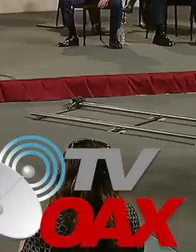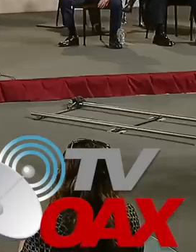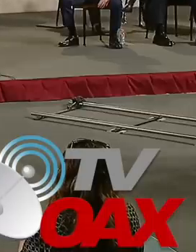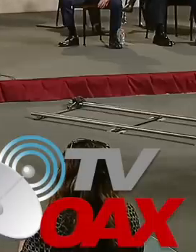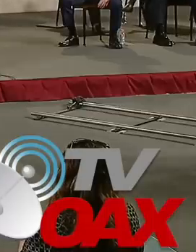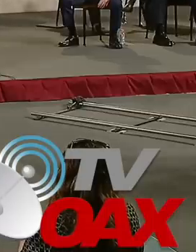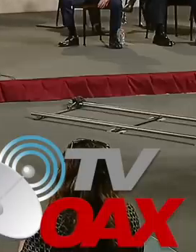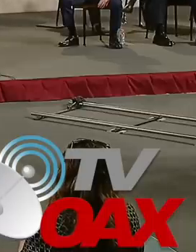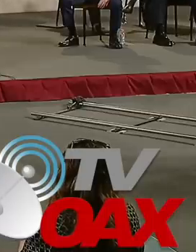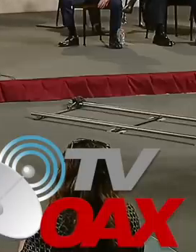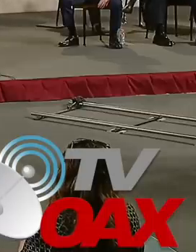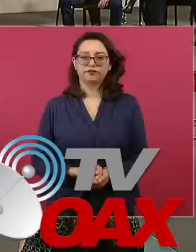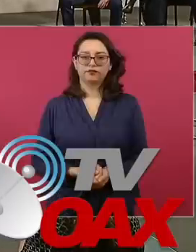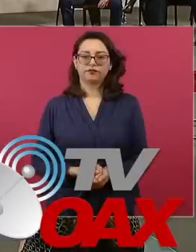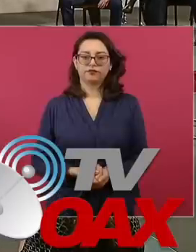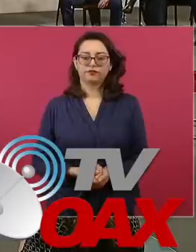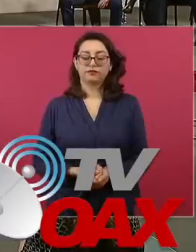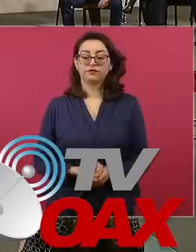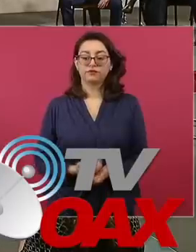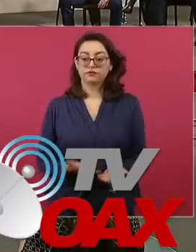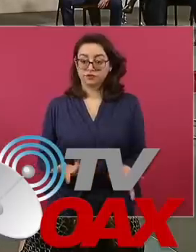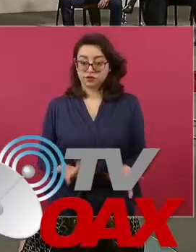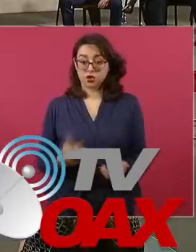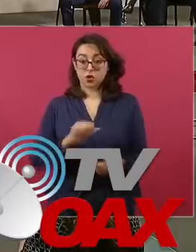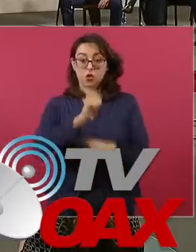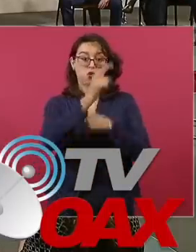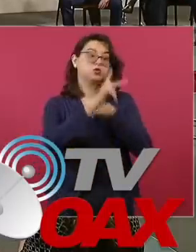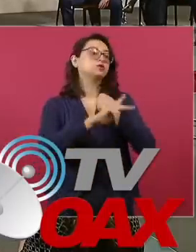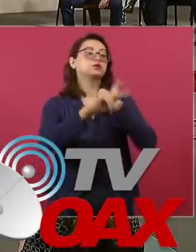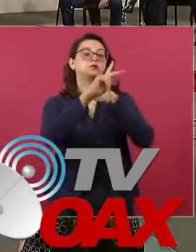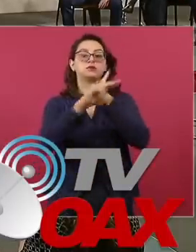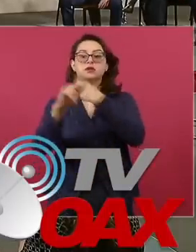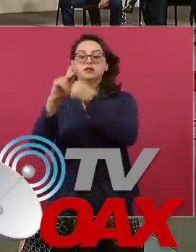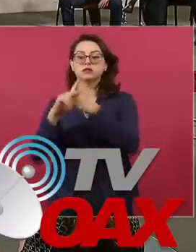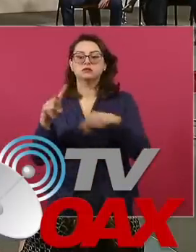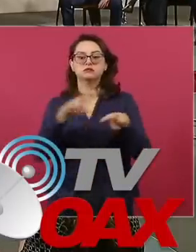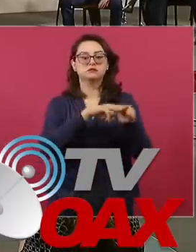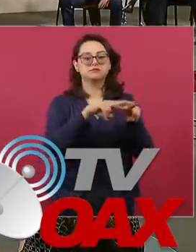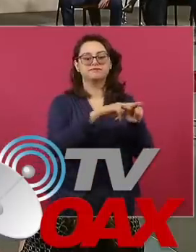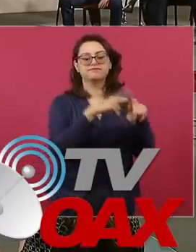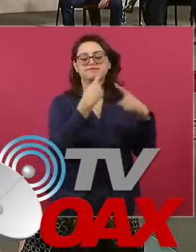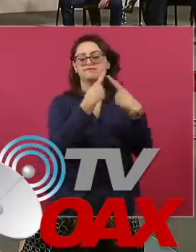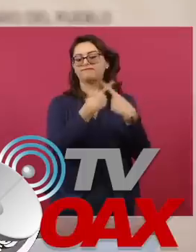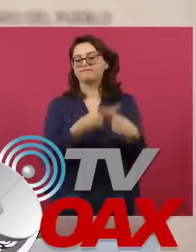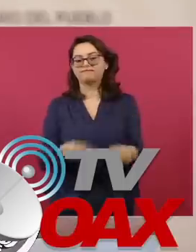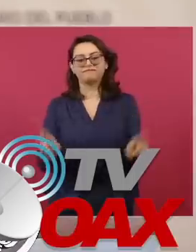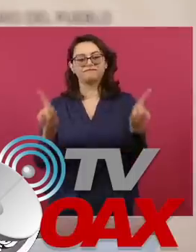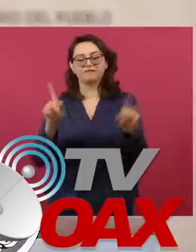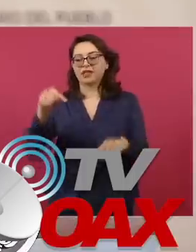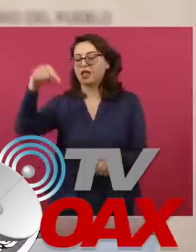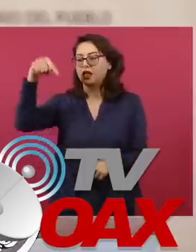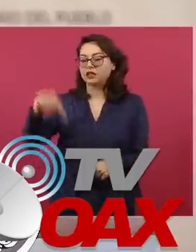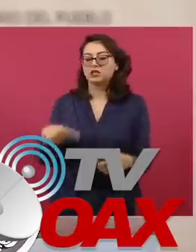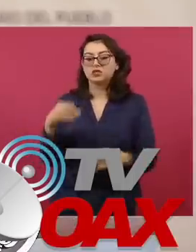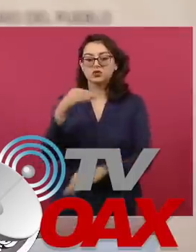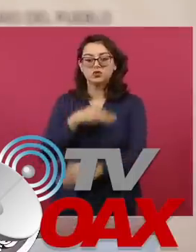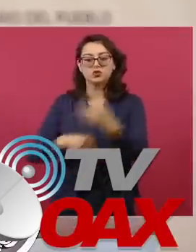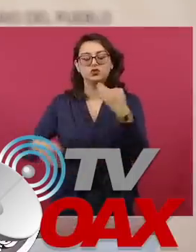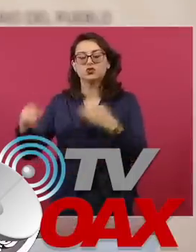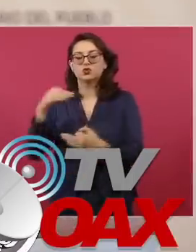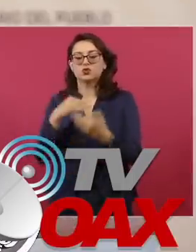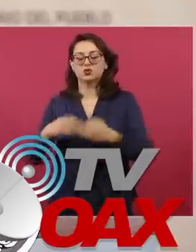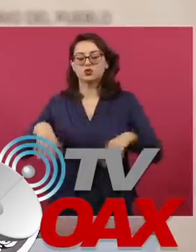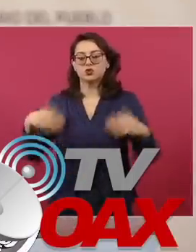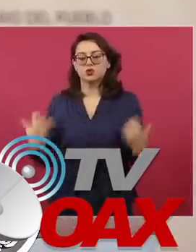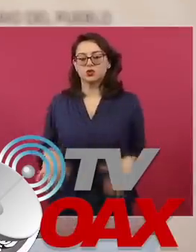corazón que hará latir al resto de los corazones ahora que recorra el territorio maya. Y esto es lo que hacemos nosotros, construimos un tren en